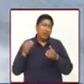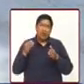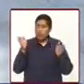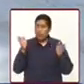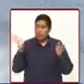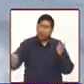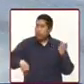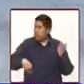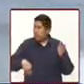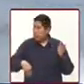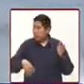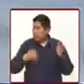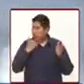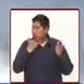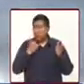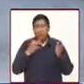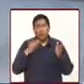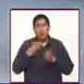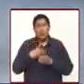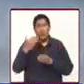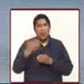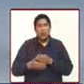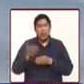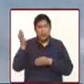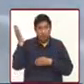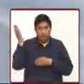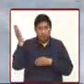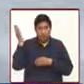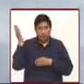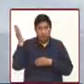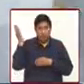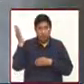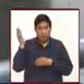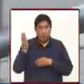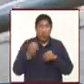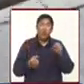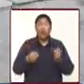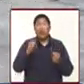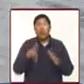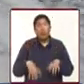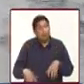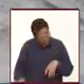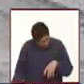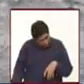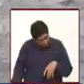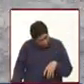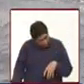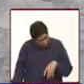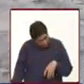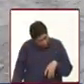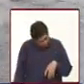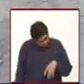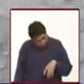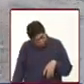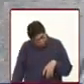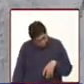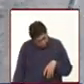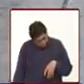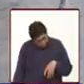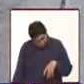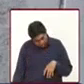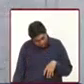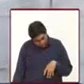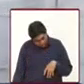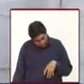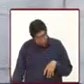retrovisor izquierdo y terminando en su subida, mientras el conductor estaba desmayado, chocando contra el letrero